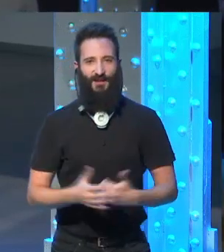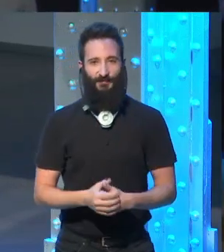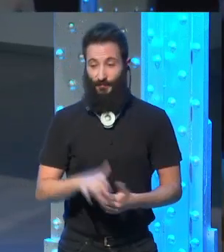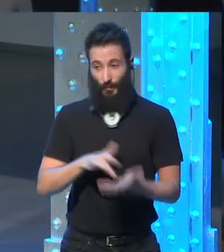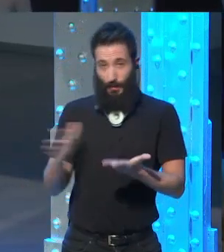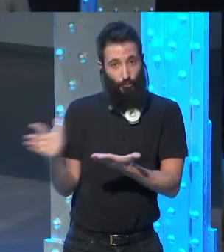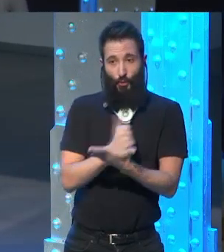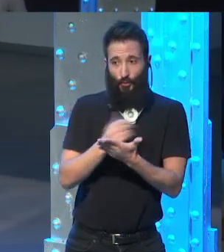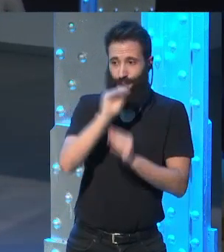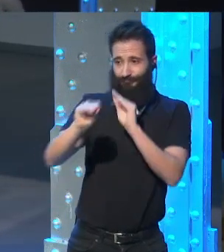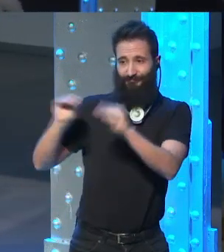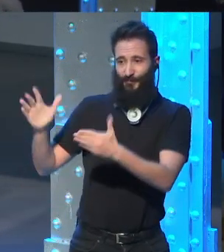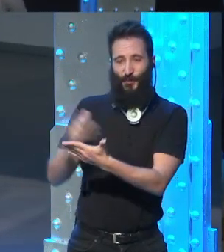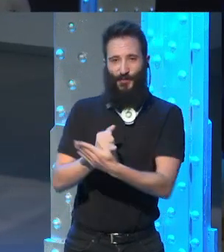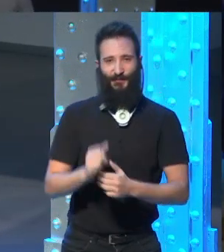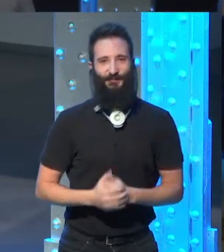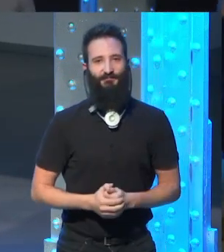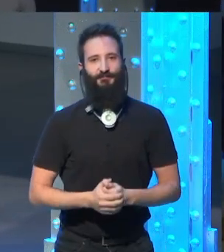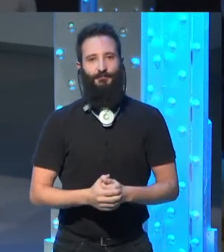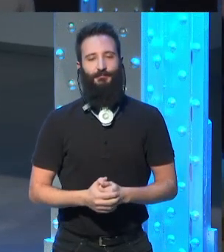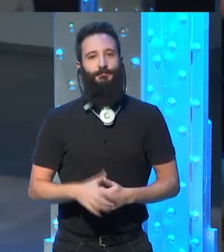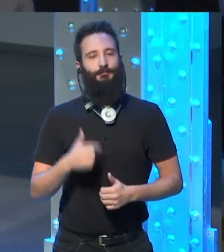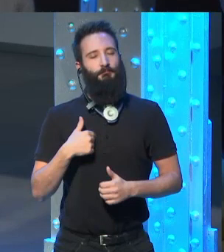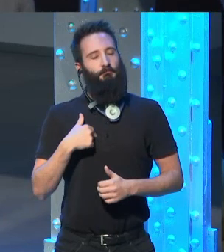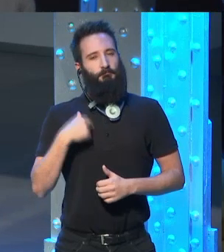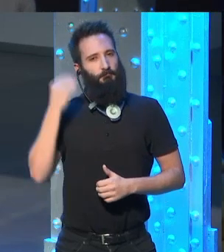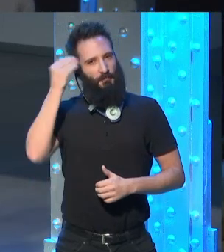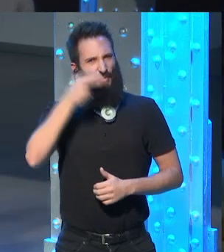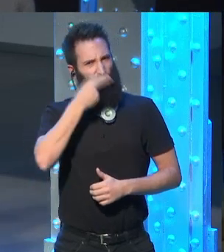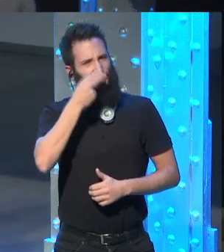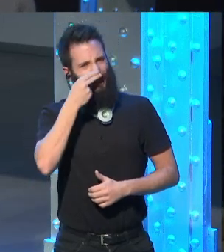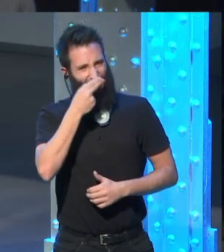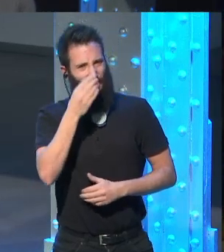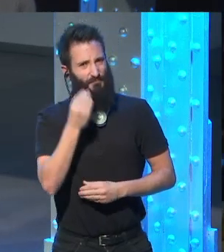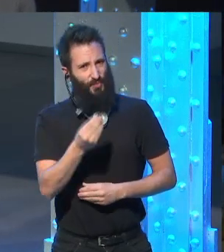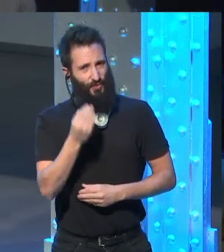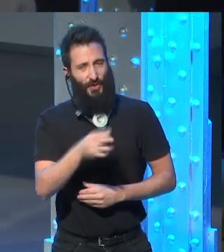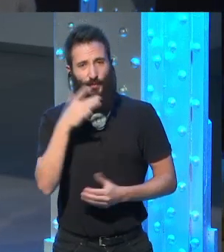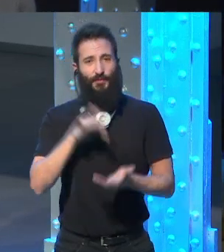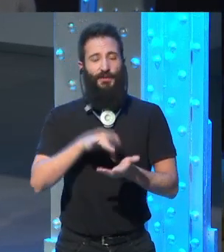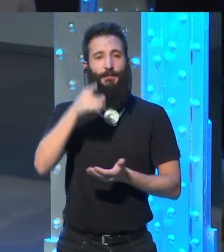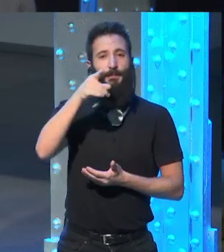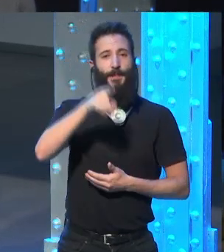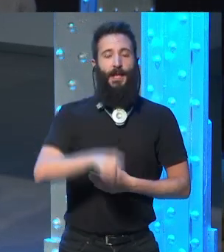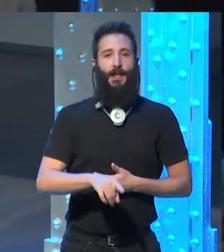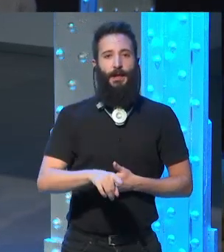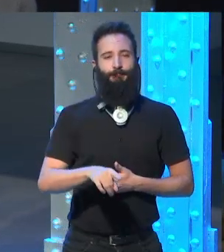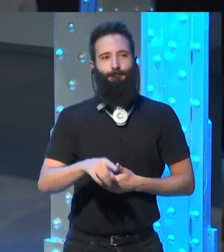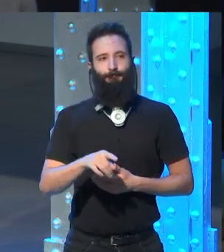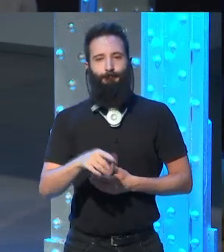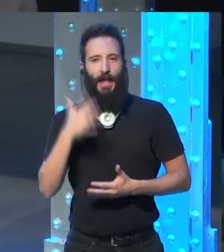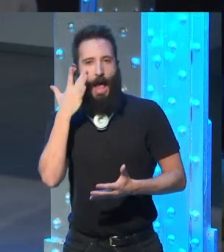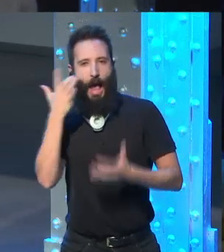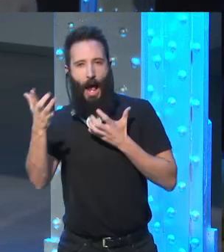Es para todos. Sí, a mí me parece muy interesante, y me parece que el